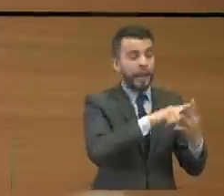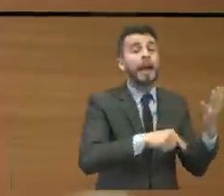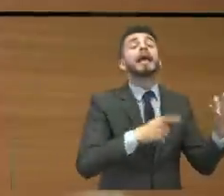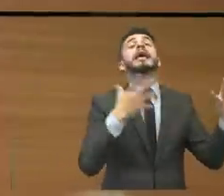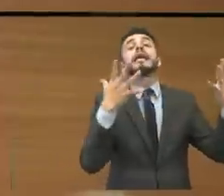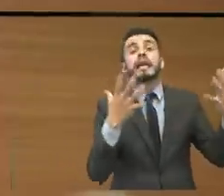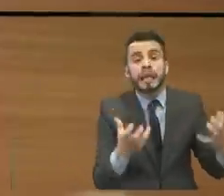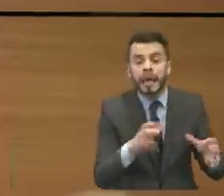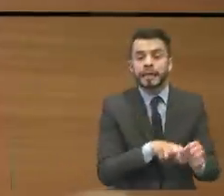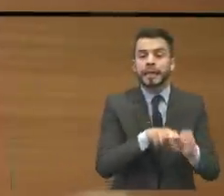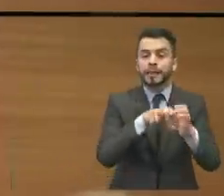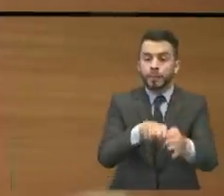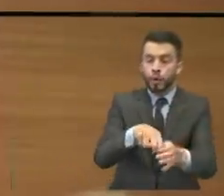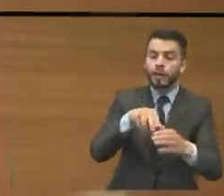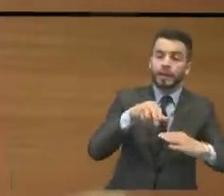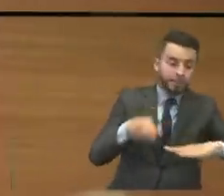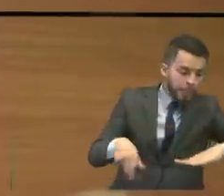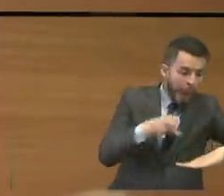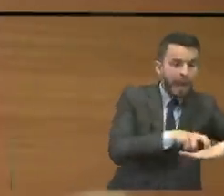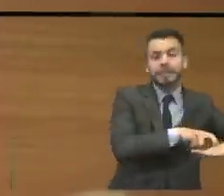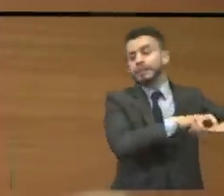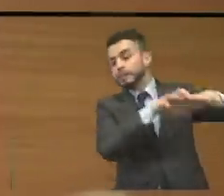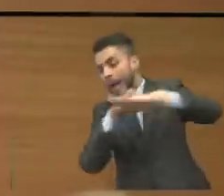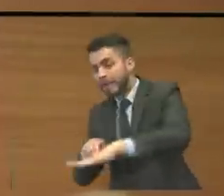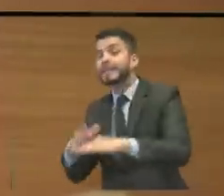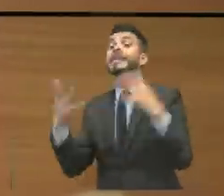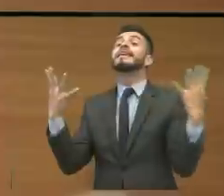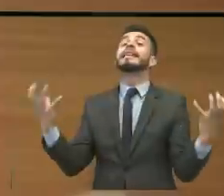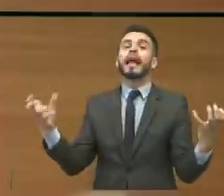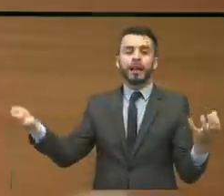transporte público, masivo, rápido, limpio.